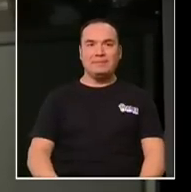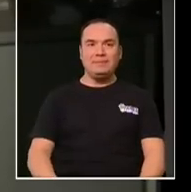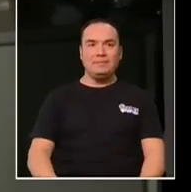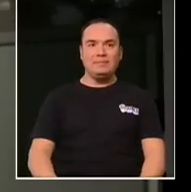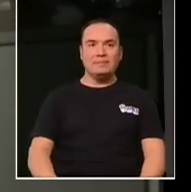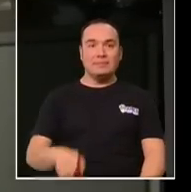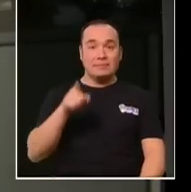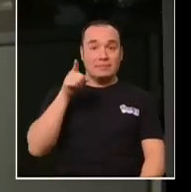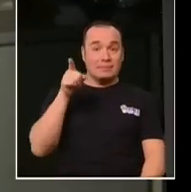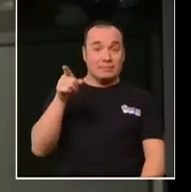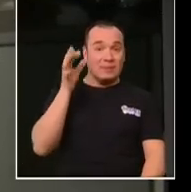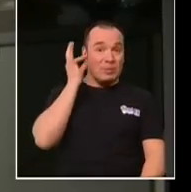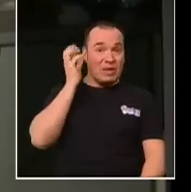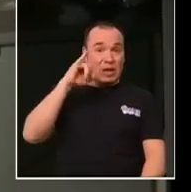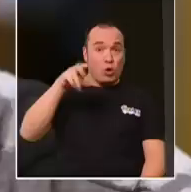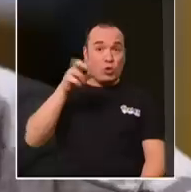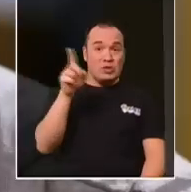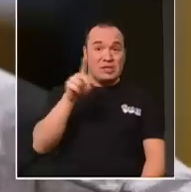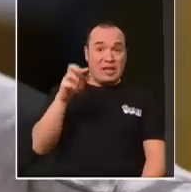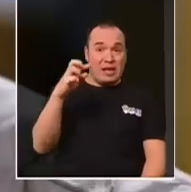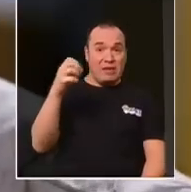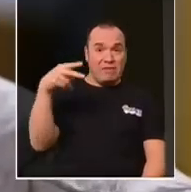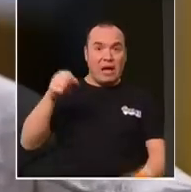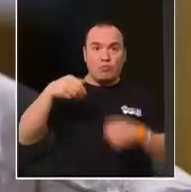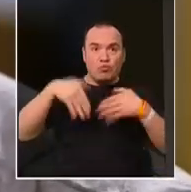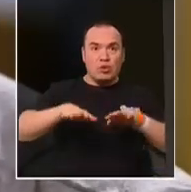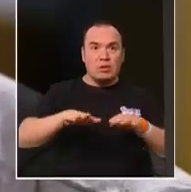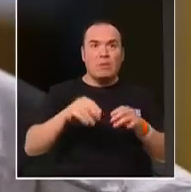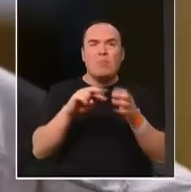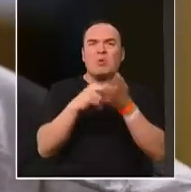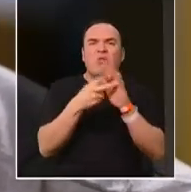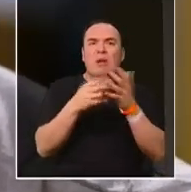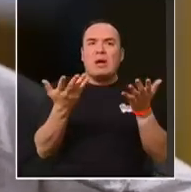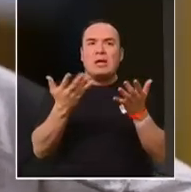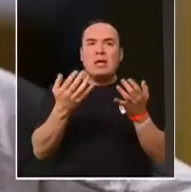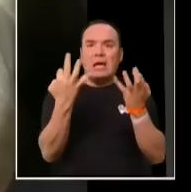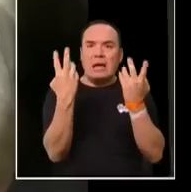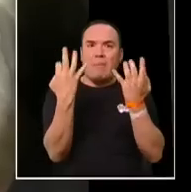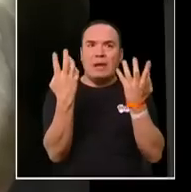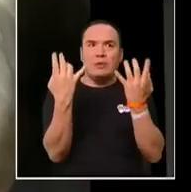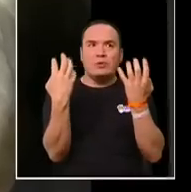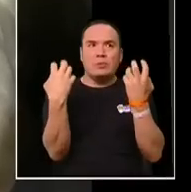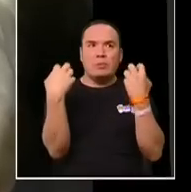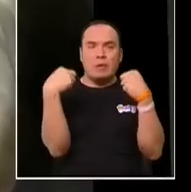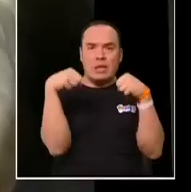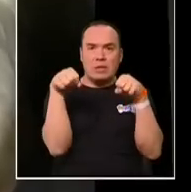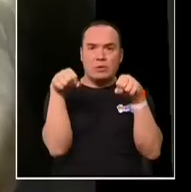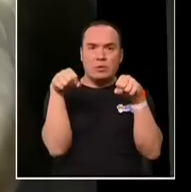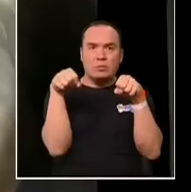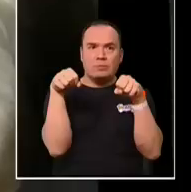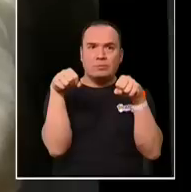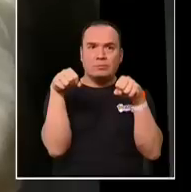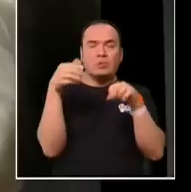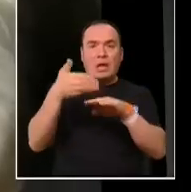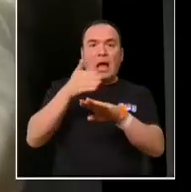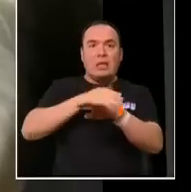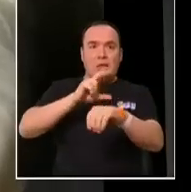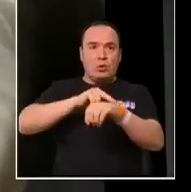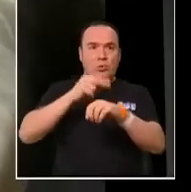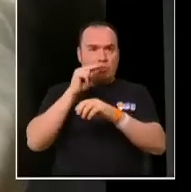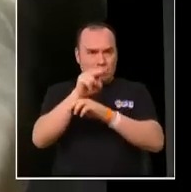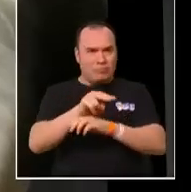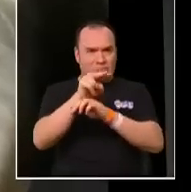Cuando nace Josefa, venía con un problema porque ella nació con su manito así hacia adentro. Lo que ellos le diagnosticaron en un principio fue